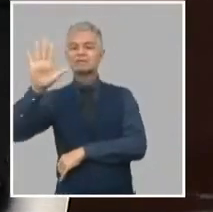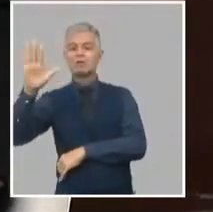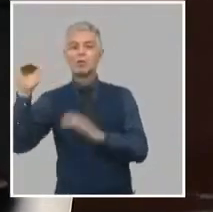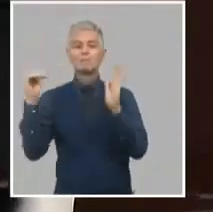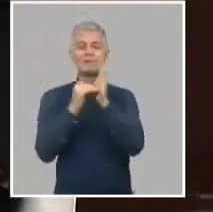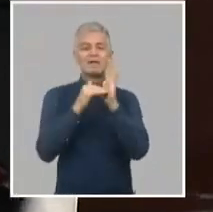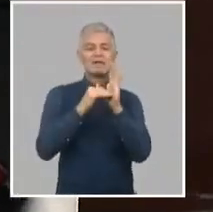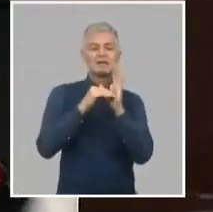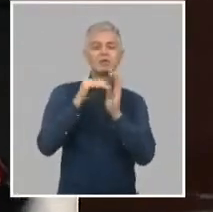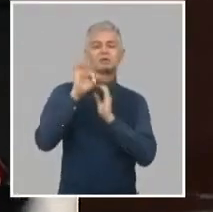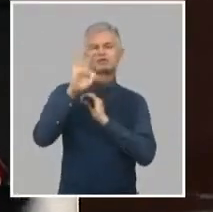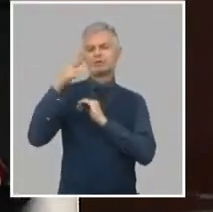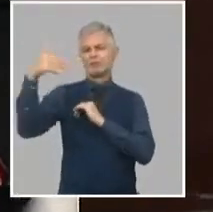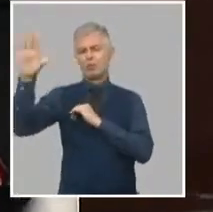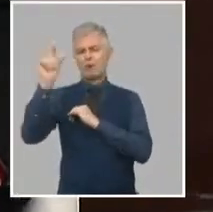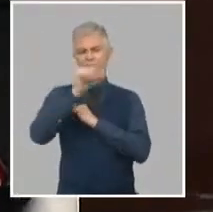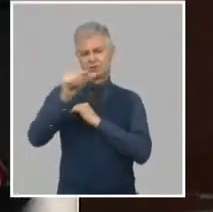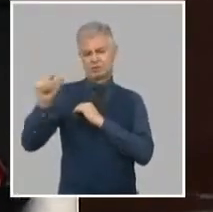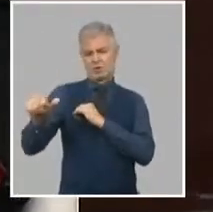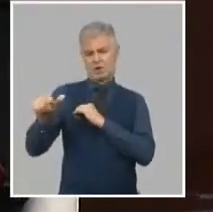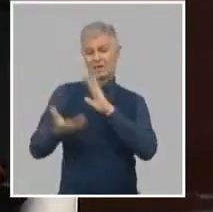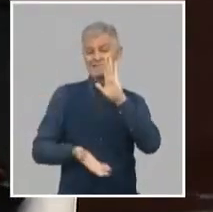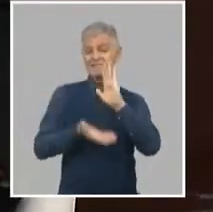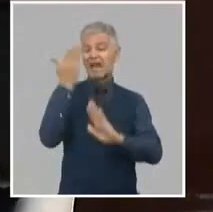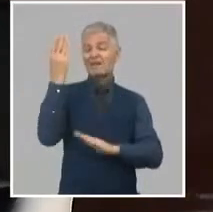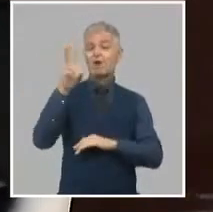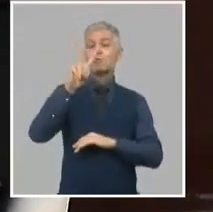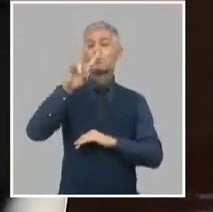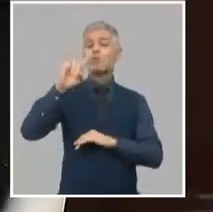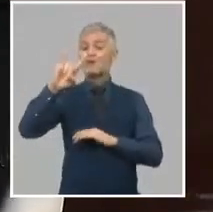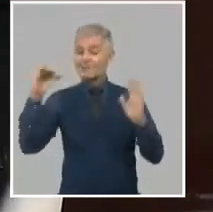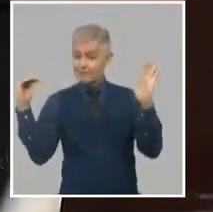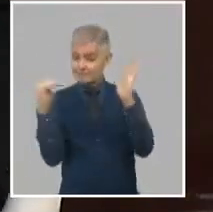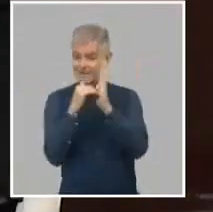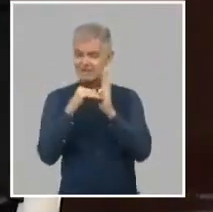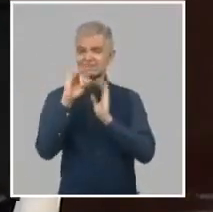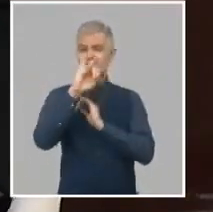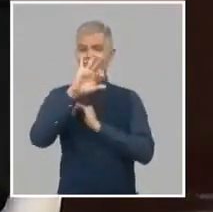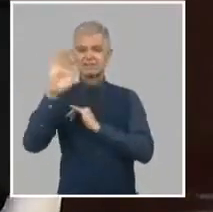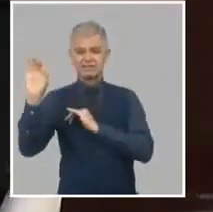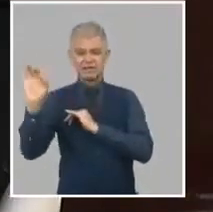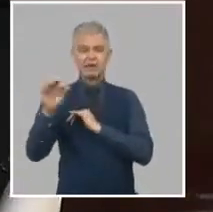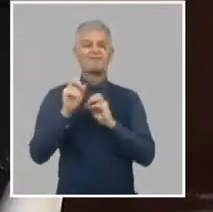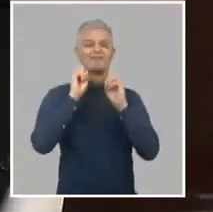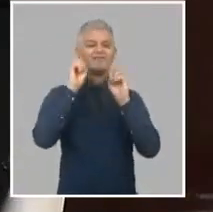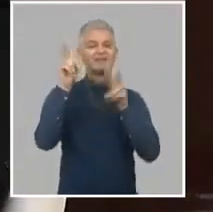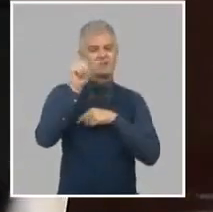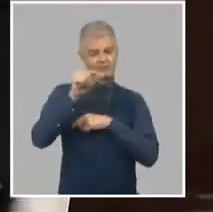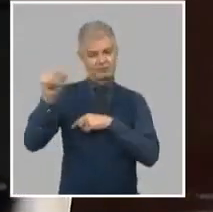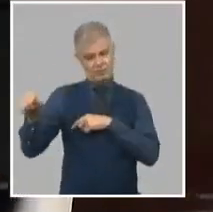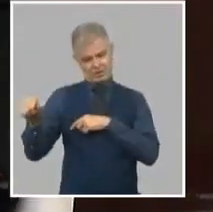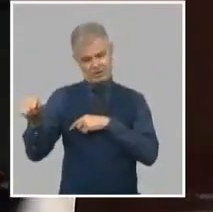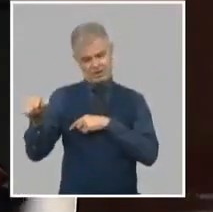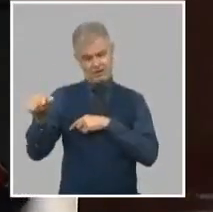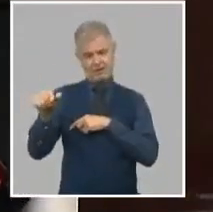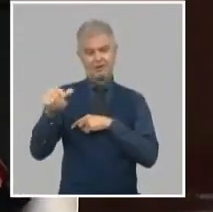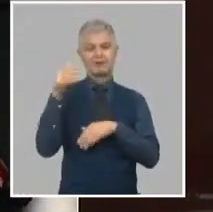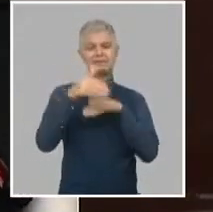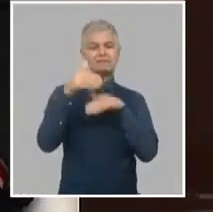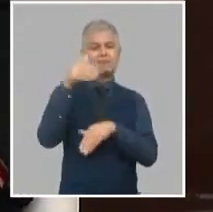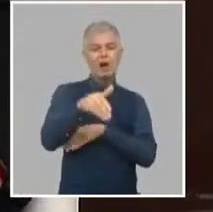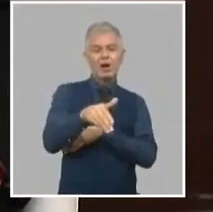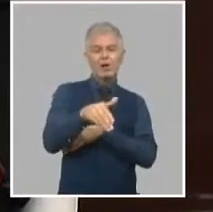355.785 personas y ha salvado más de 9.700 vidas. Han participado más de